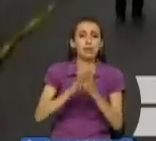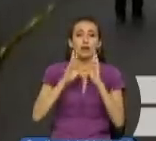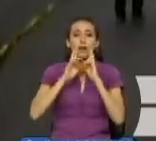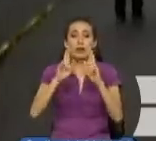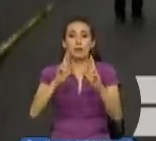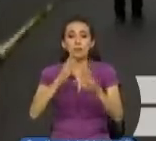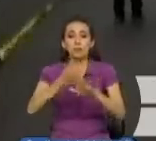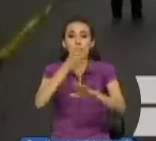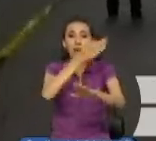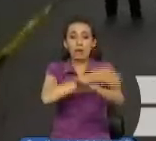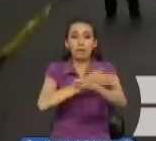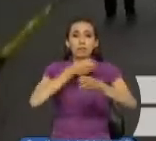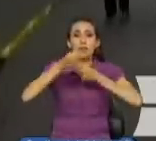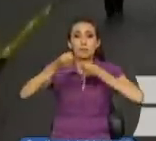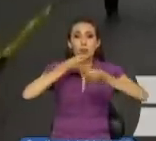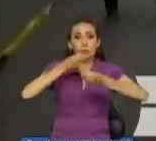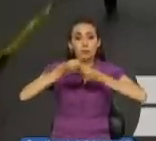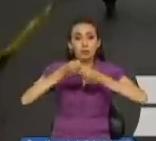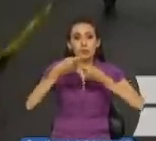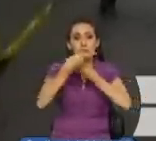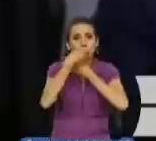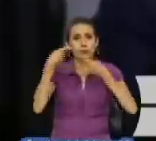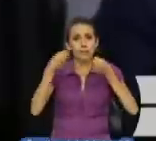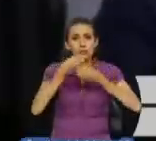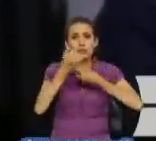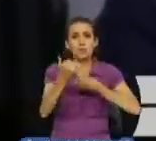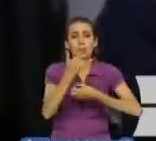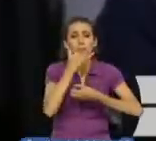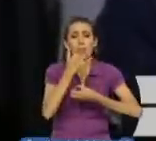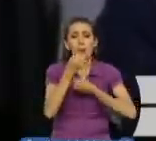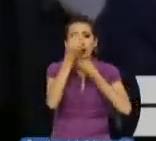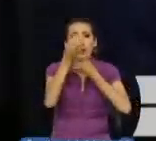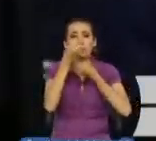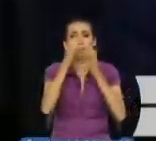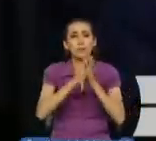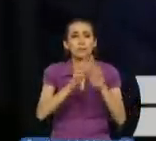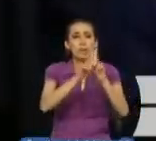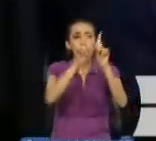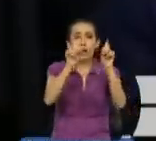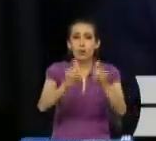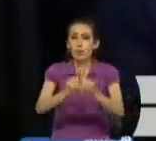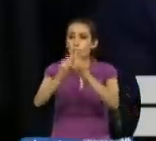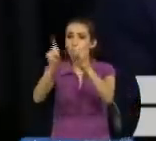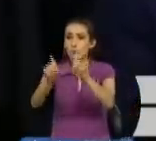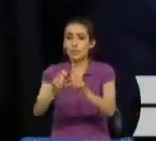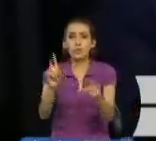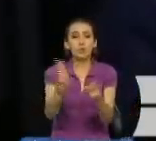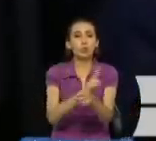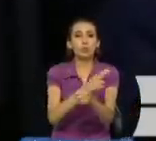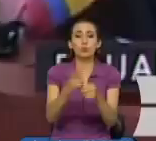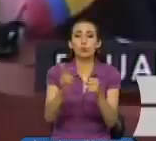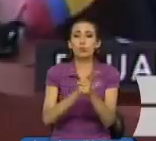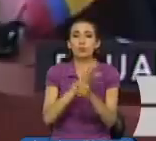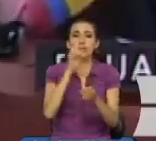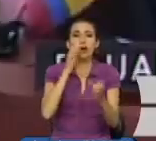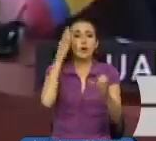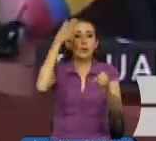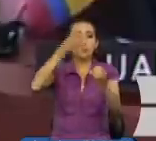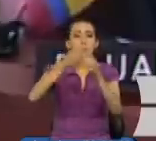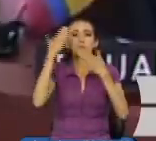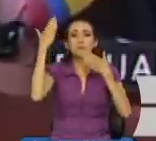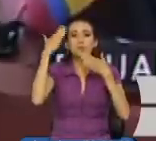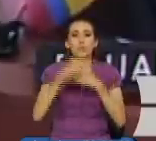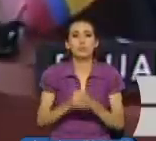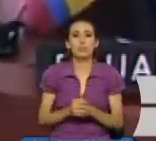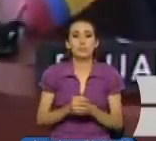no oficiales presentados por medios de comunicación que las encuestas a Boca de urna fueron usadas con fines políticos por su parte Juan